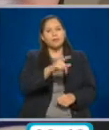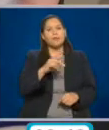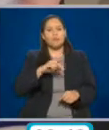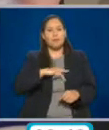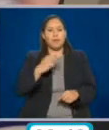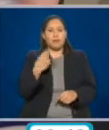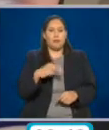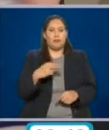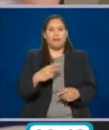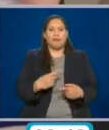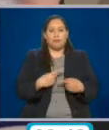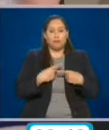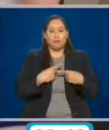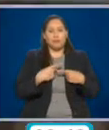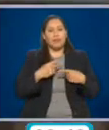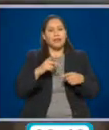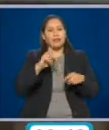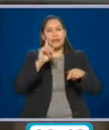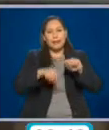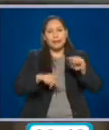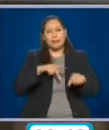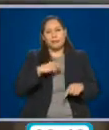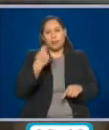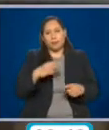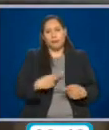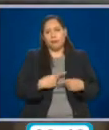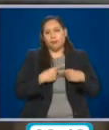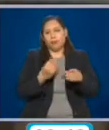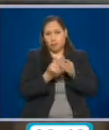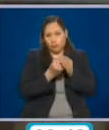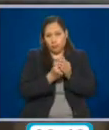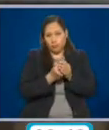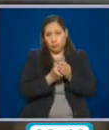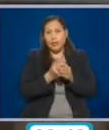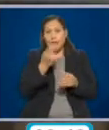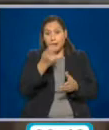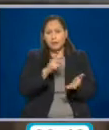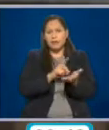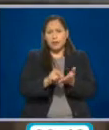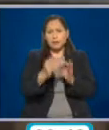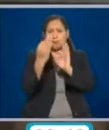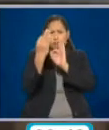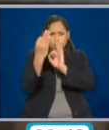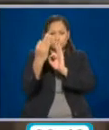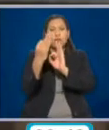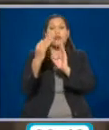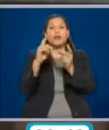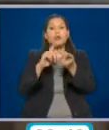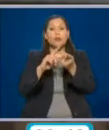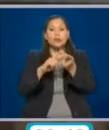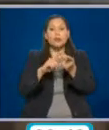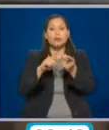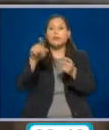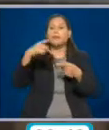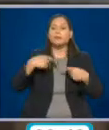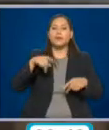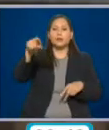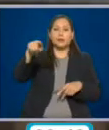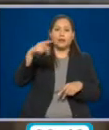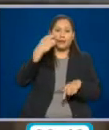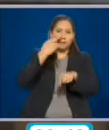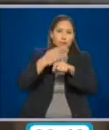datos, en este caso la difusión de sus datos personales. Sí. Y lo que tienen que hacer es ejercer este derecho ARCO directamente con quien publicó